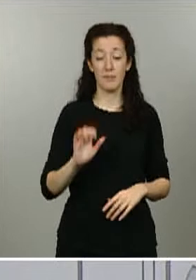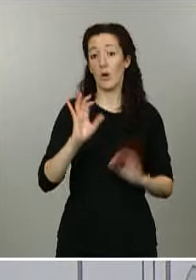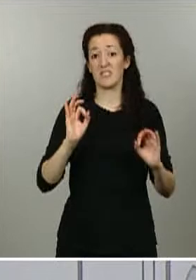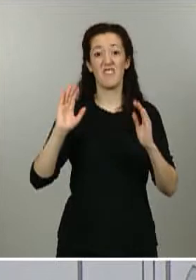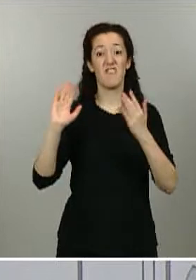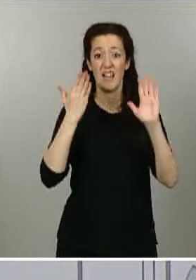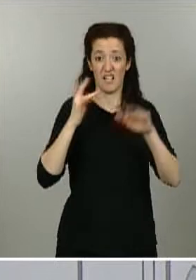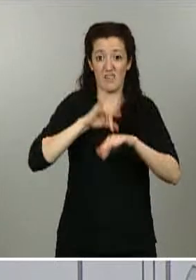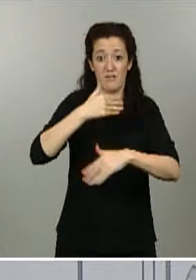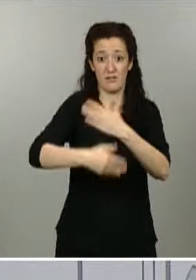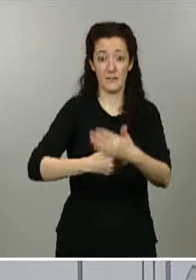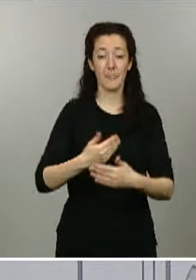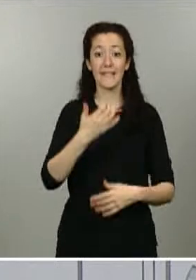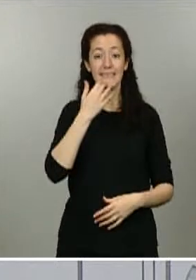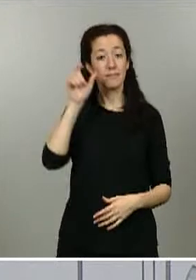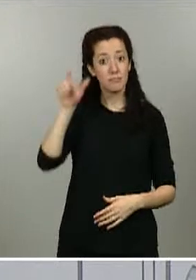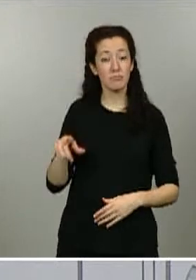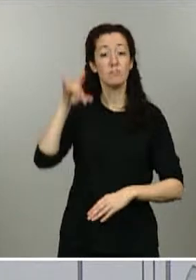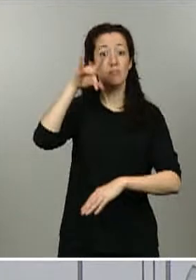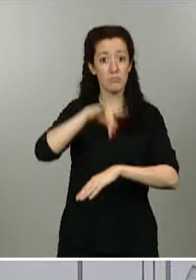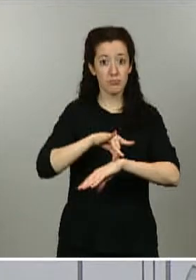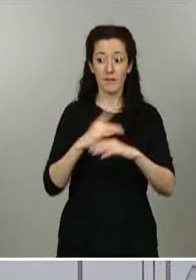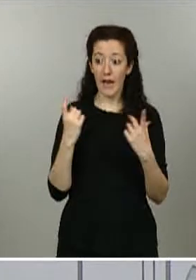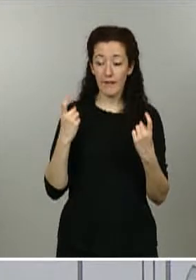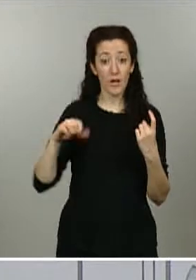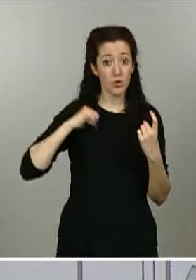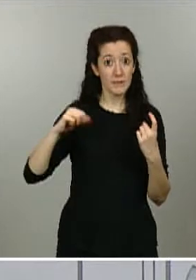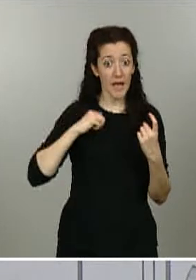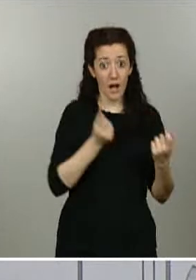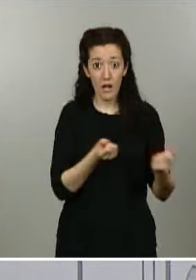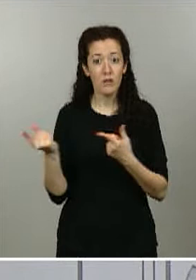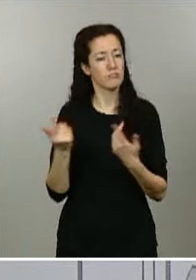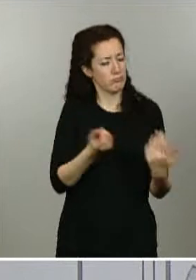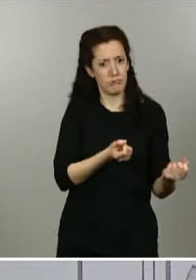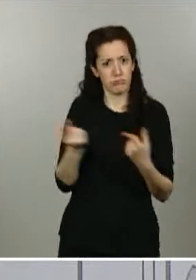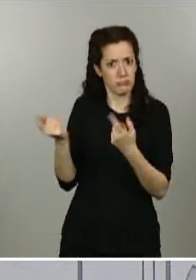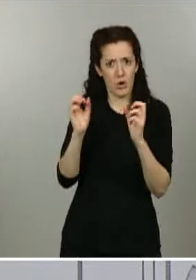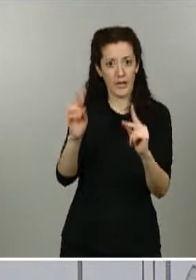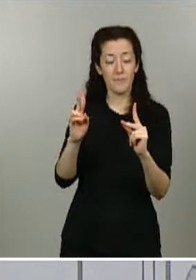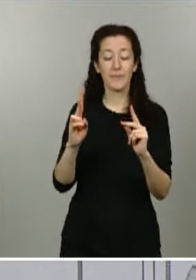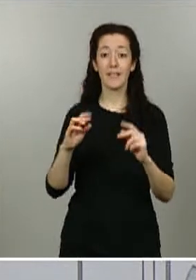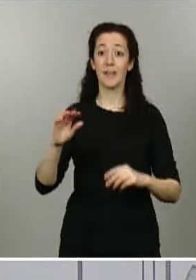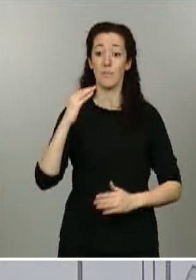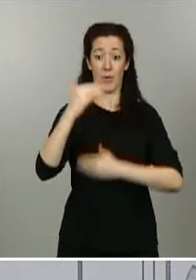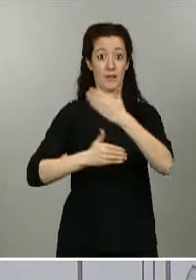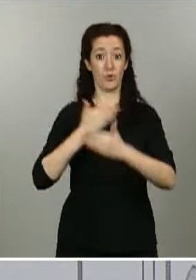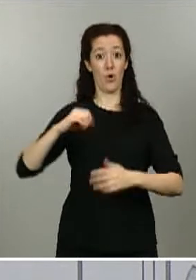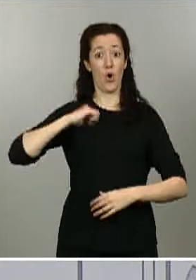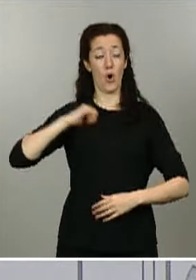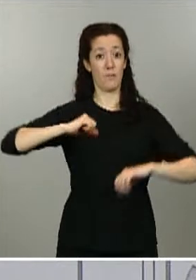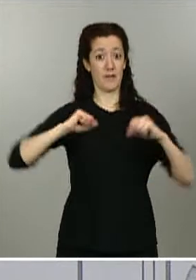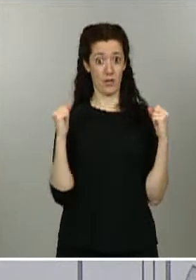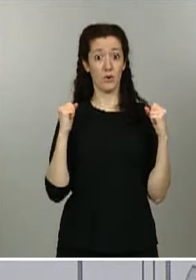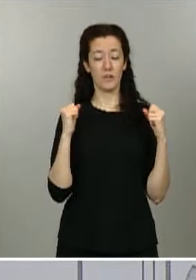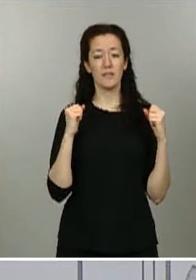si requiere hospitalización, es hospitalizada, y si durante el proceso de hospitalización, sea en un plazo breve o sea en un plazo más largo,